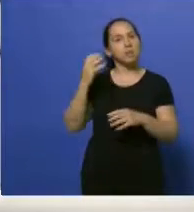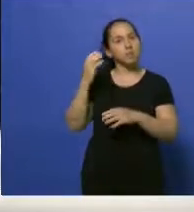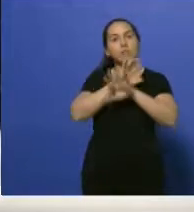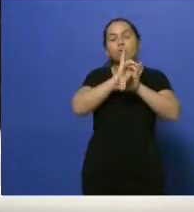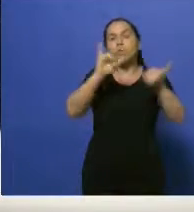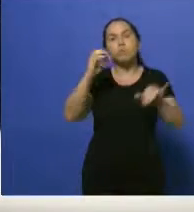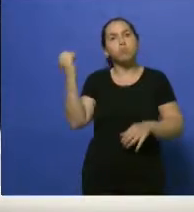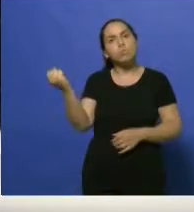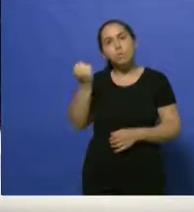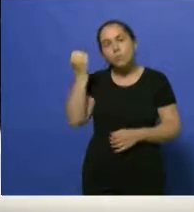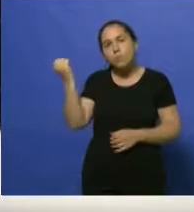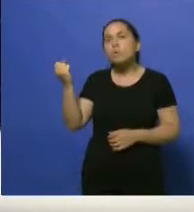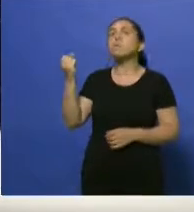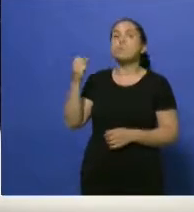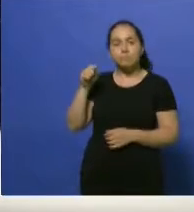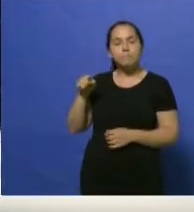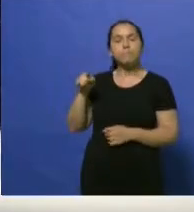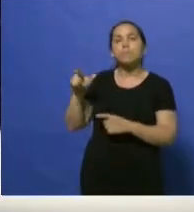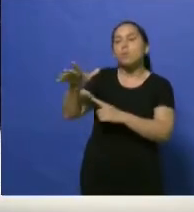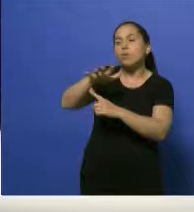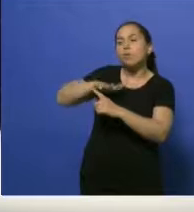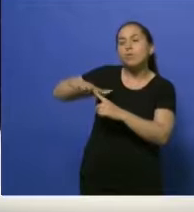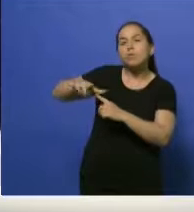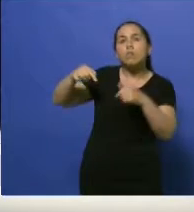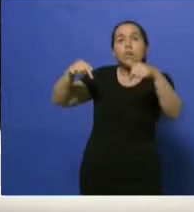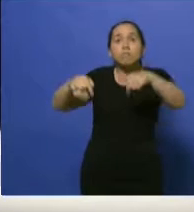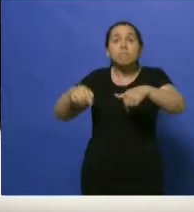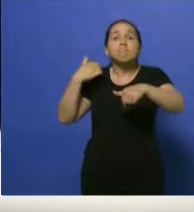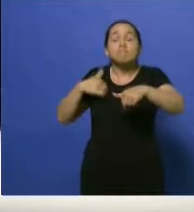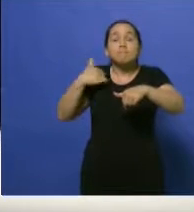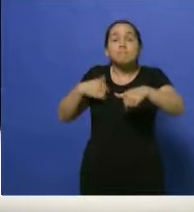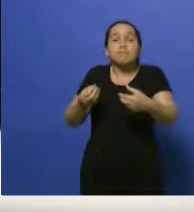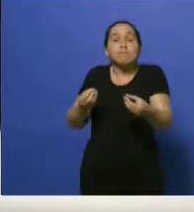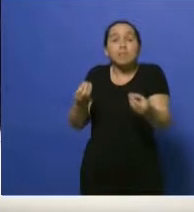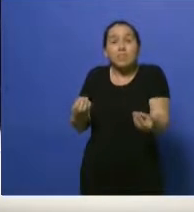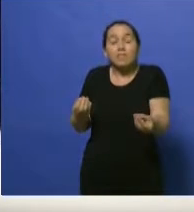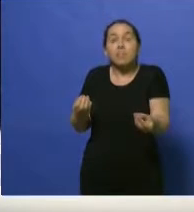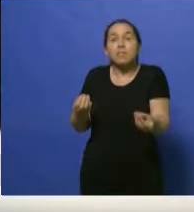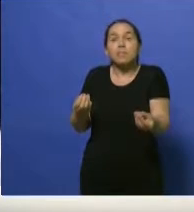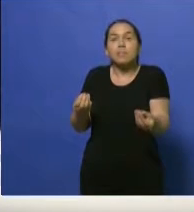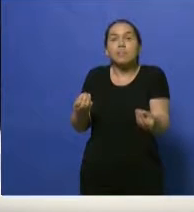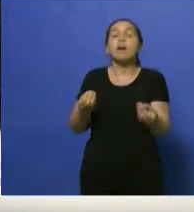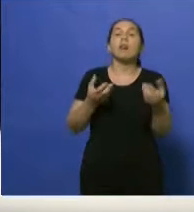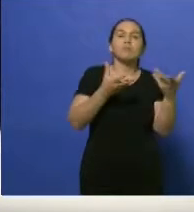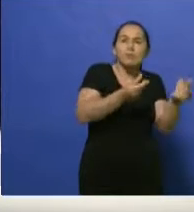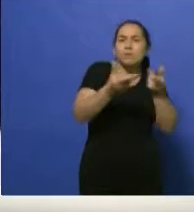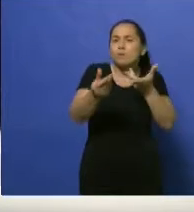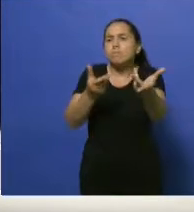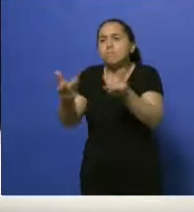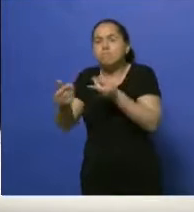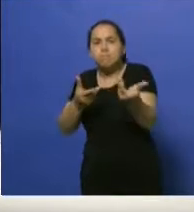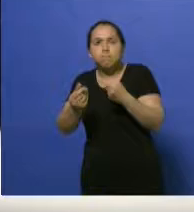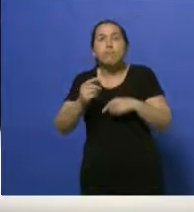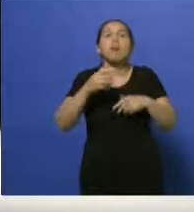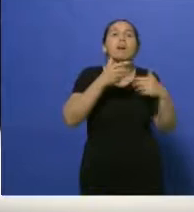relevante dentro del contexto también de una Argentina que necesita de la solidaridad del otro